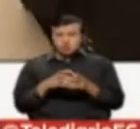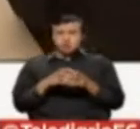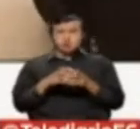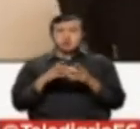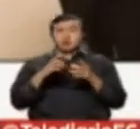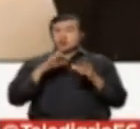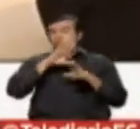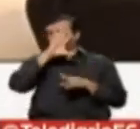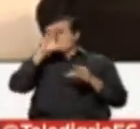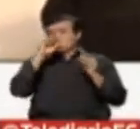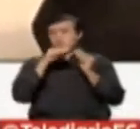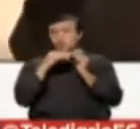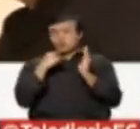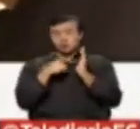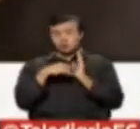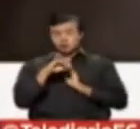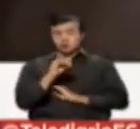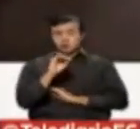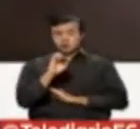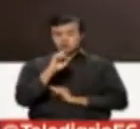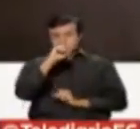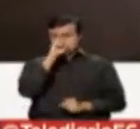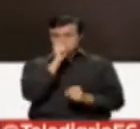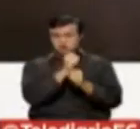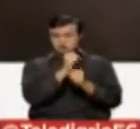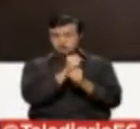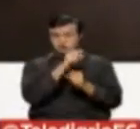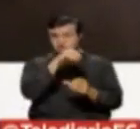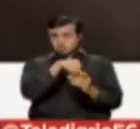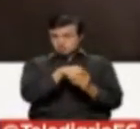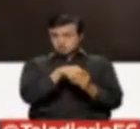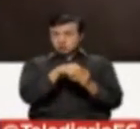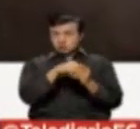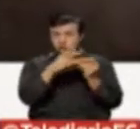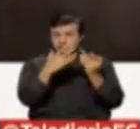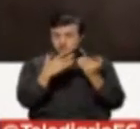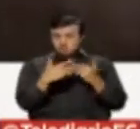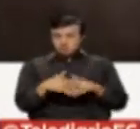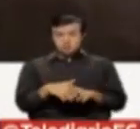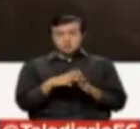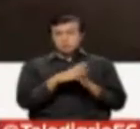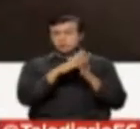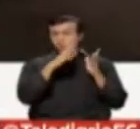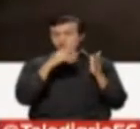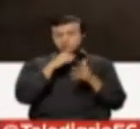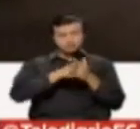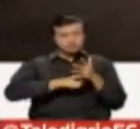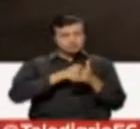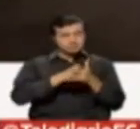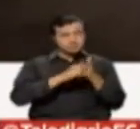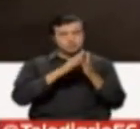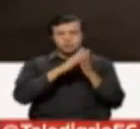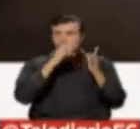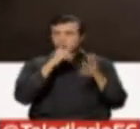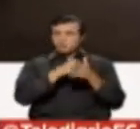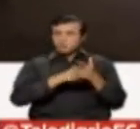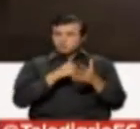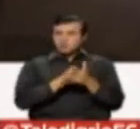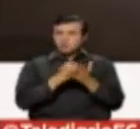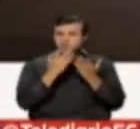entonces jose por ejemplo está trabajando ha sido muchos retos hemos tenido pero